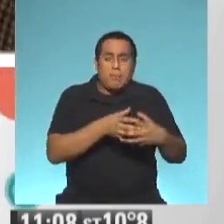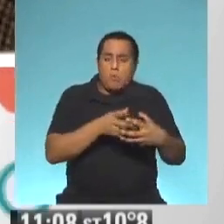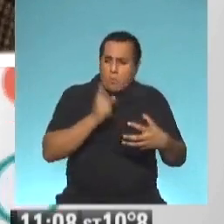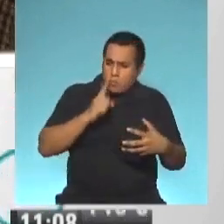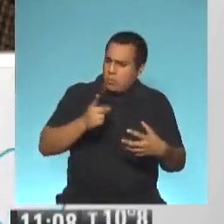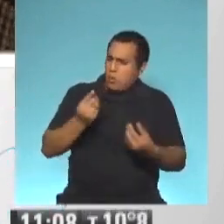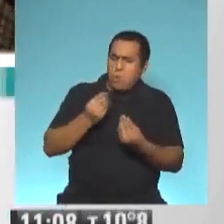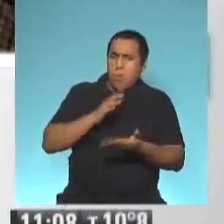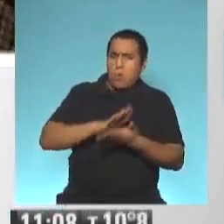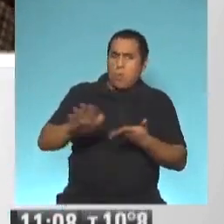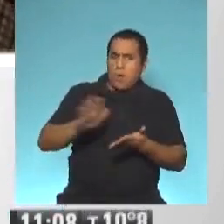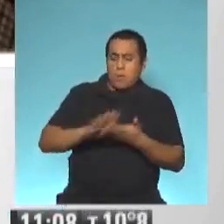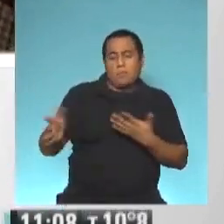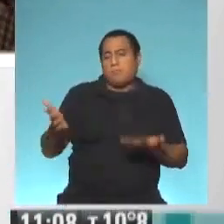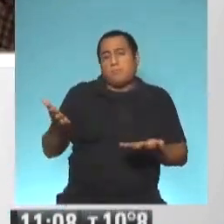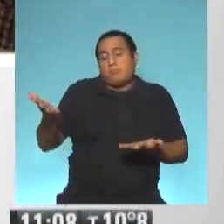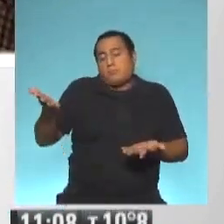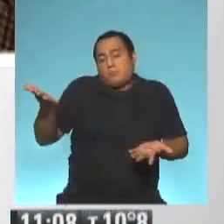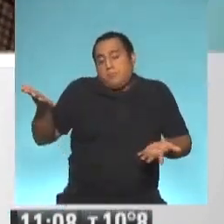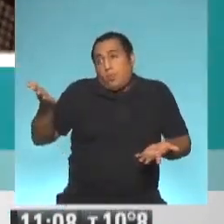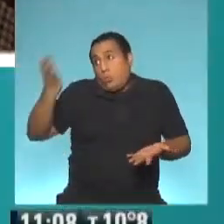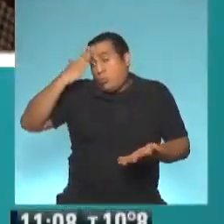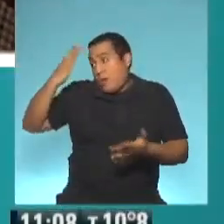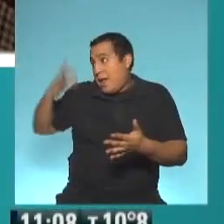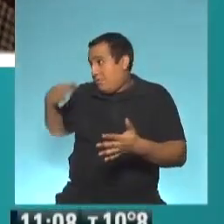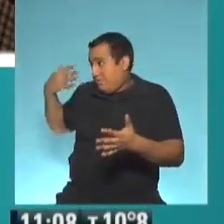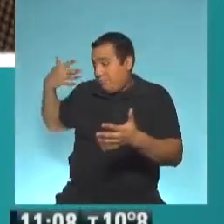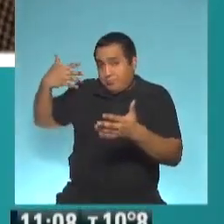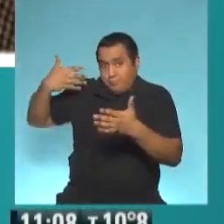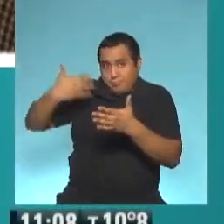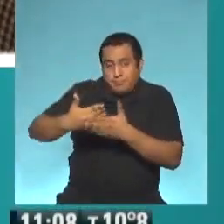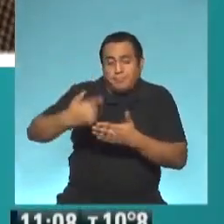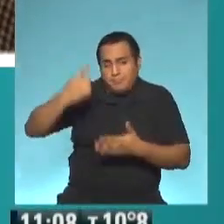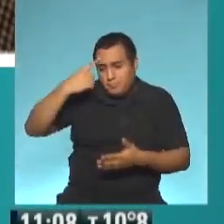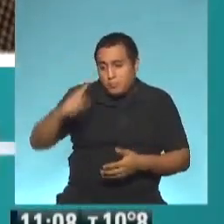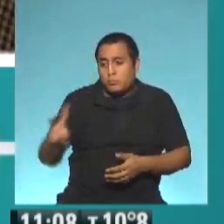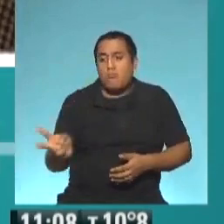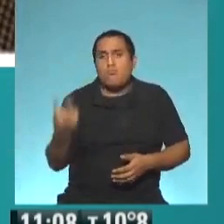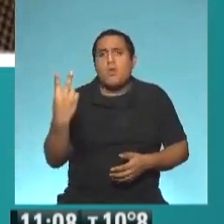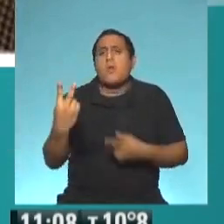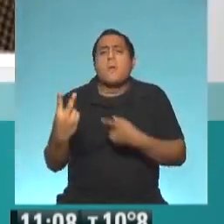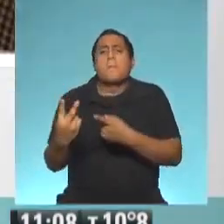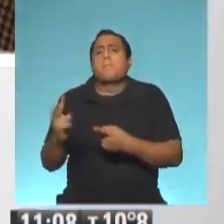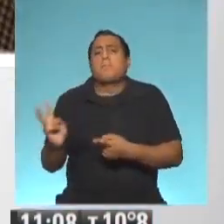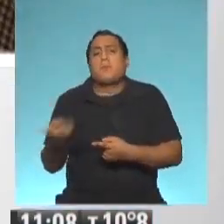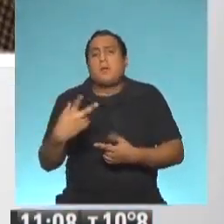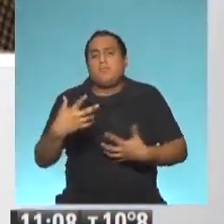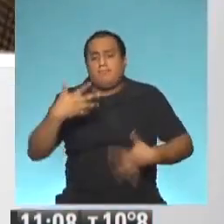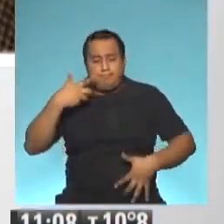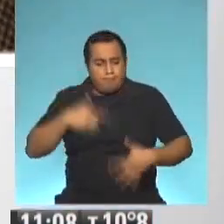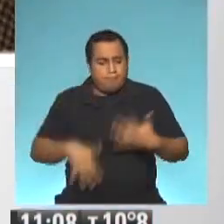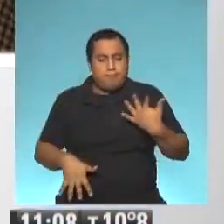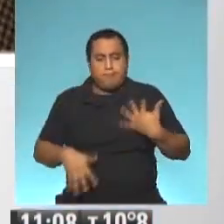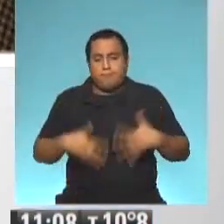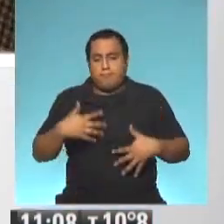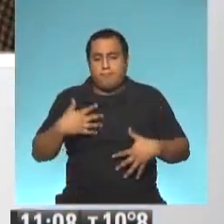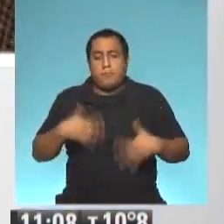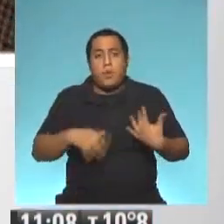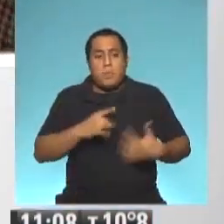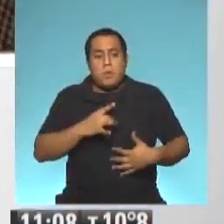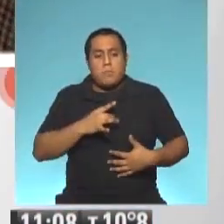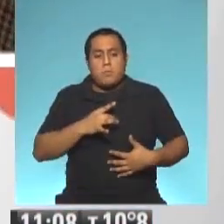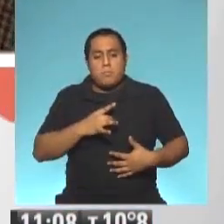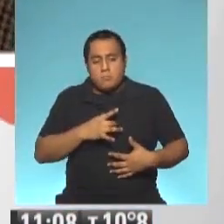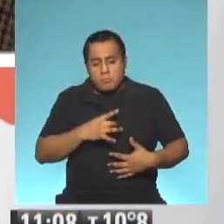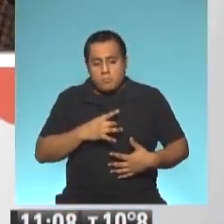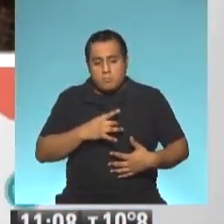visión que la cultura históricamente asocia a la muerte, que es la detención circulatoria, o sea, Claro. la parada cardíaca. Y